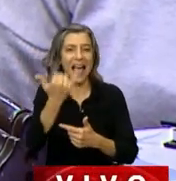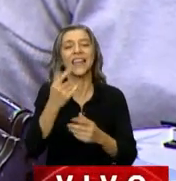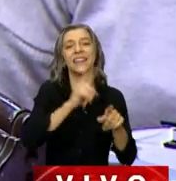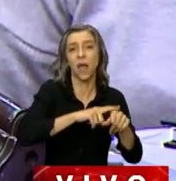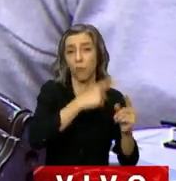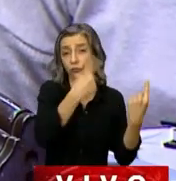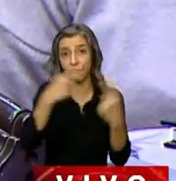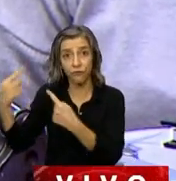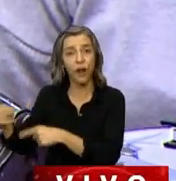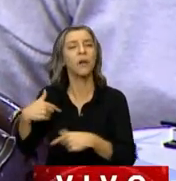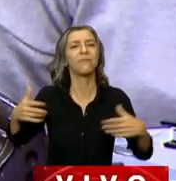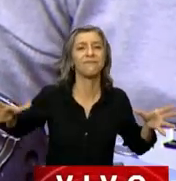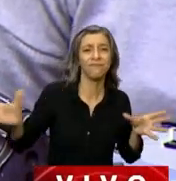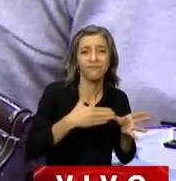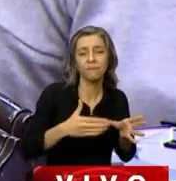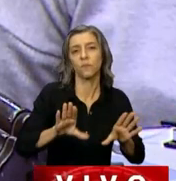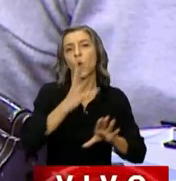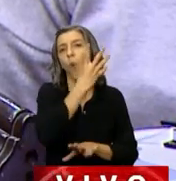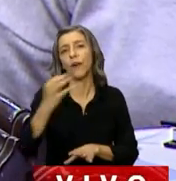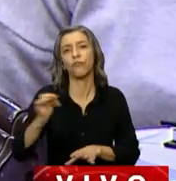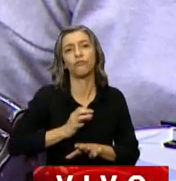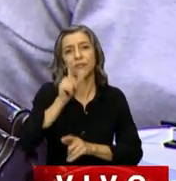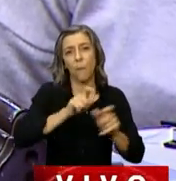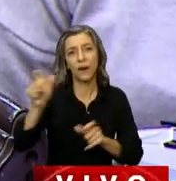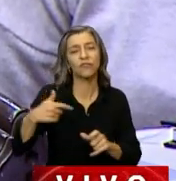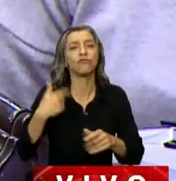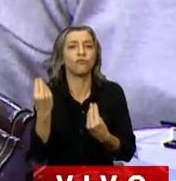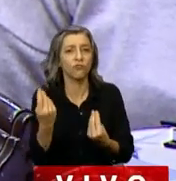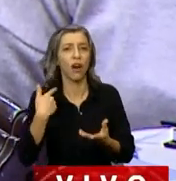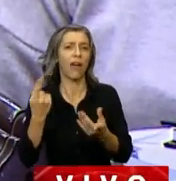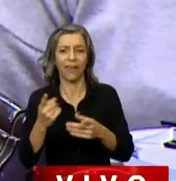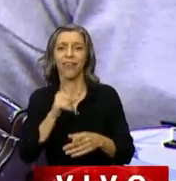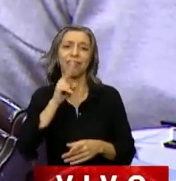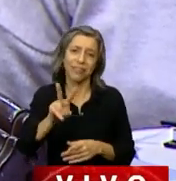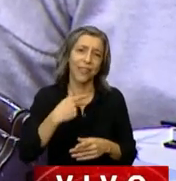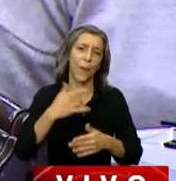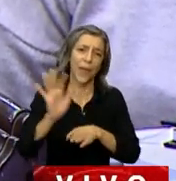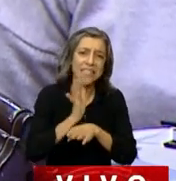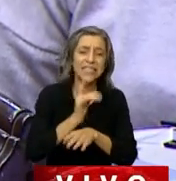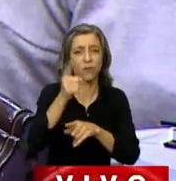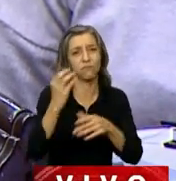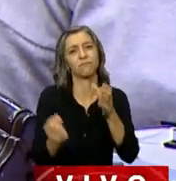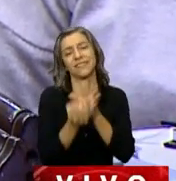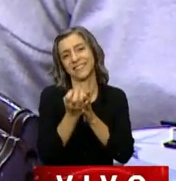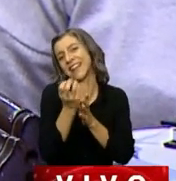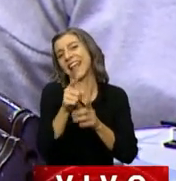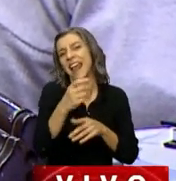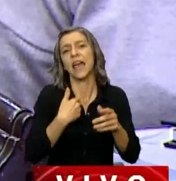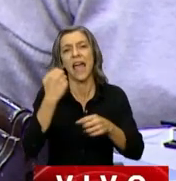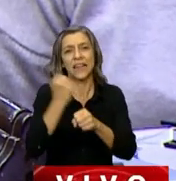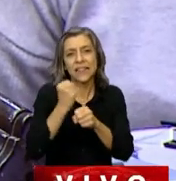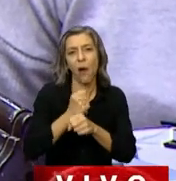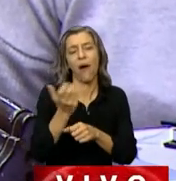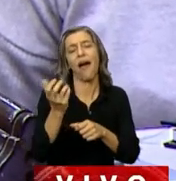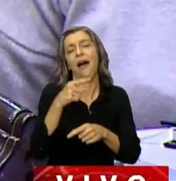de 400 personas del sector inscritos en categorías productores, TV y cine, sin contar los servicios de TV,